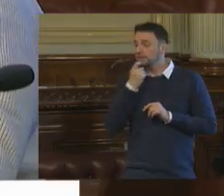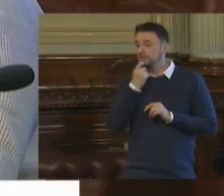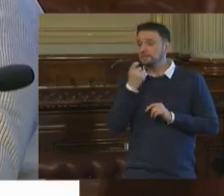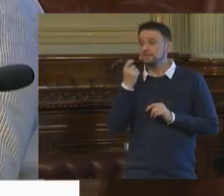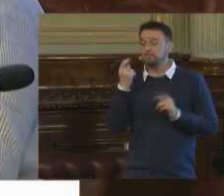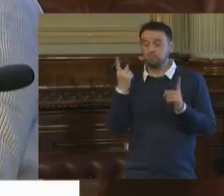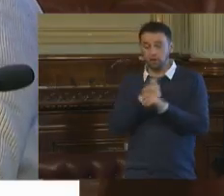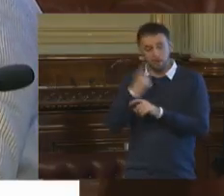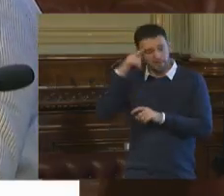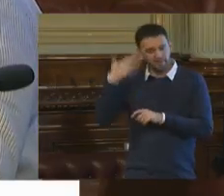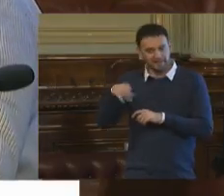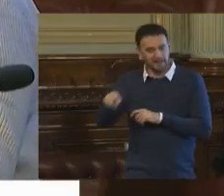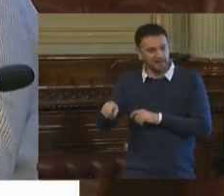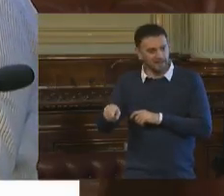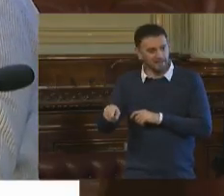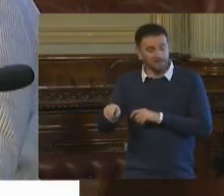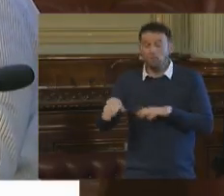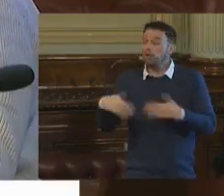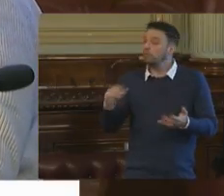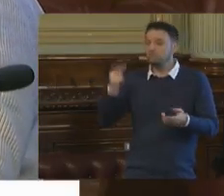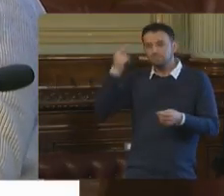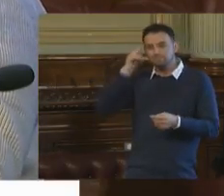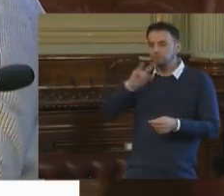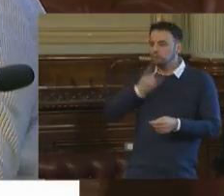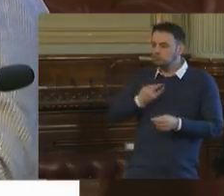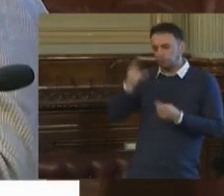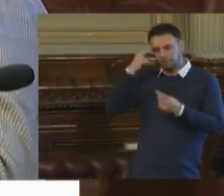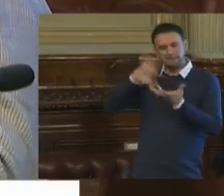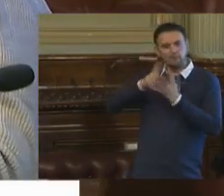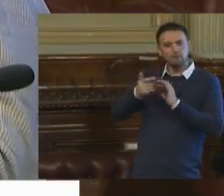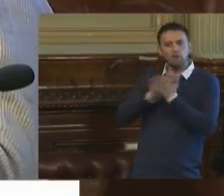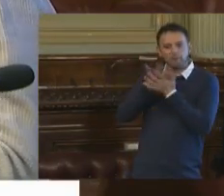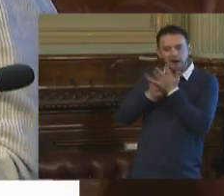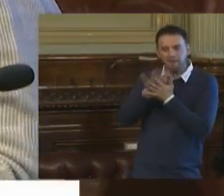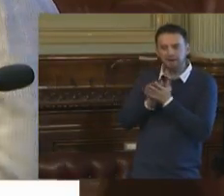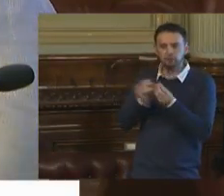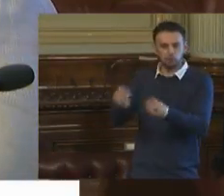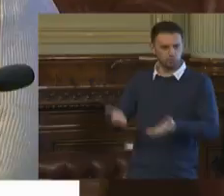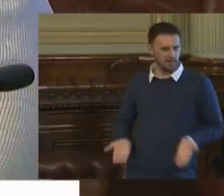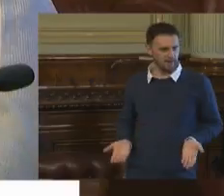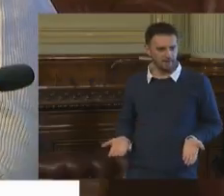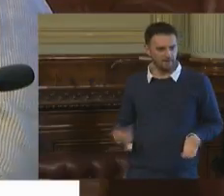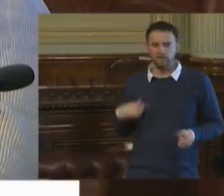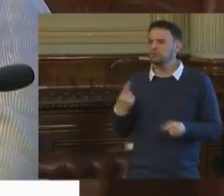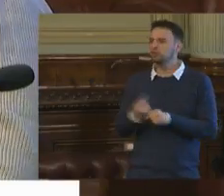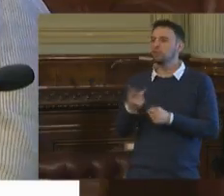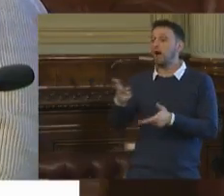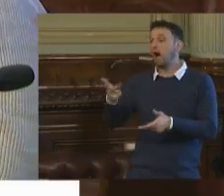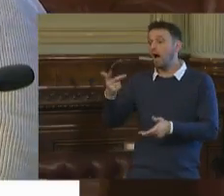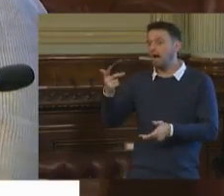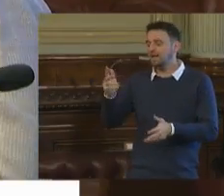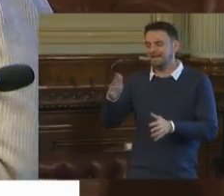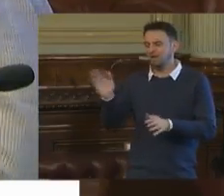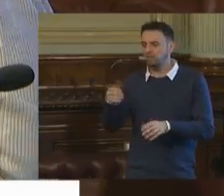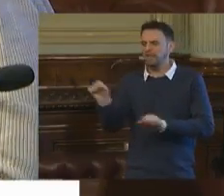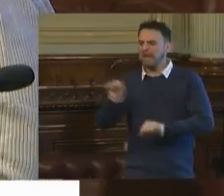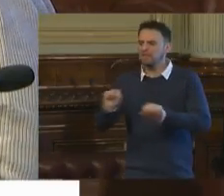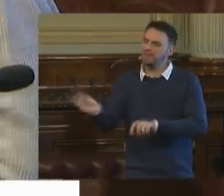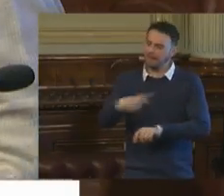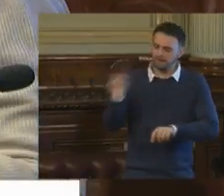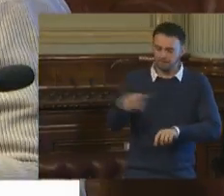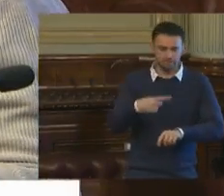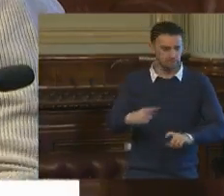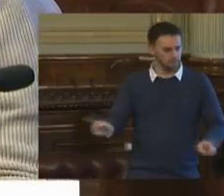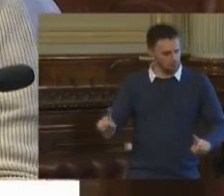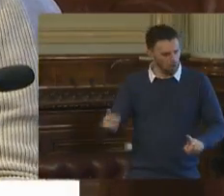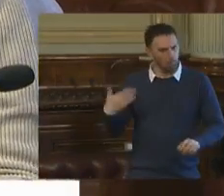y esto permite que se incluya en un equipo laboral a partir del cual después tendrá que tener una relación y una interacción con los compañeros